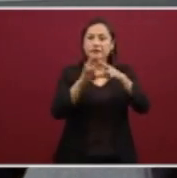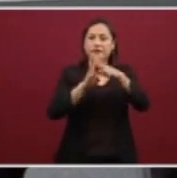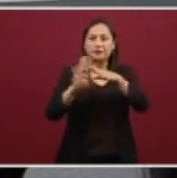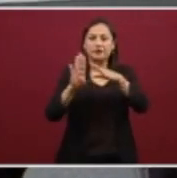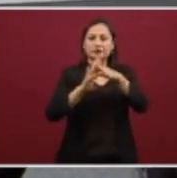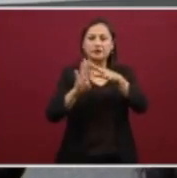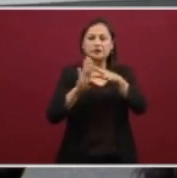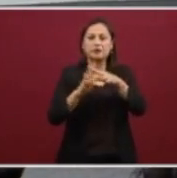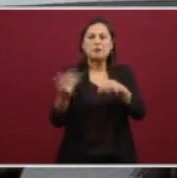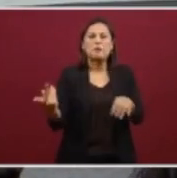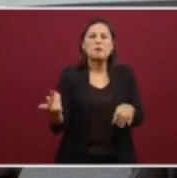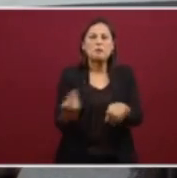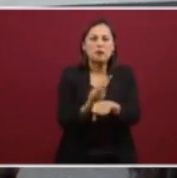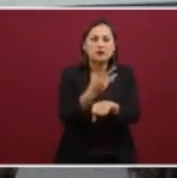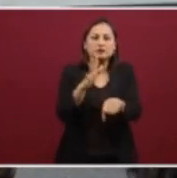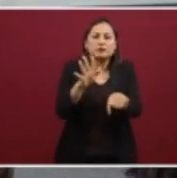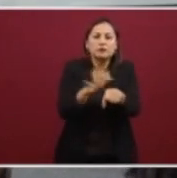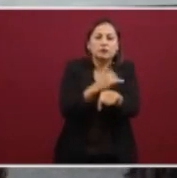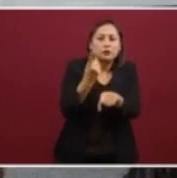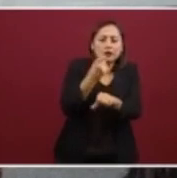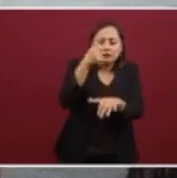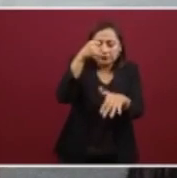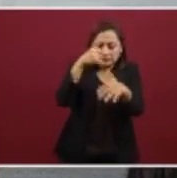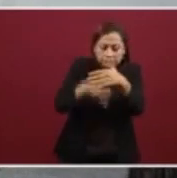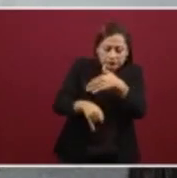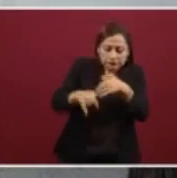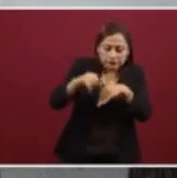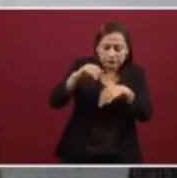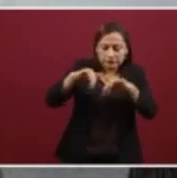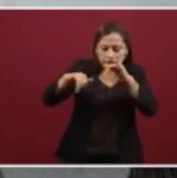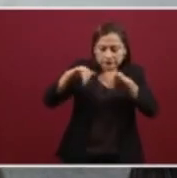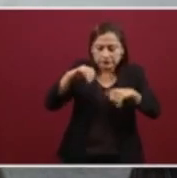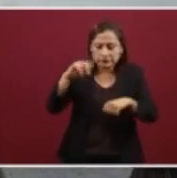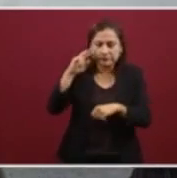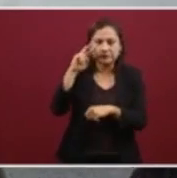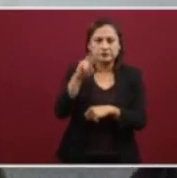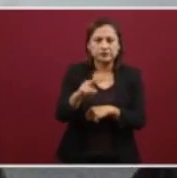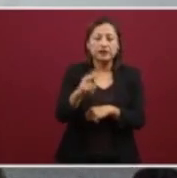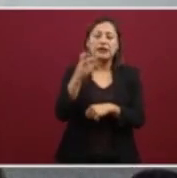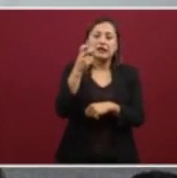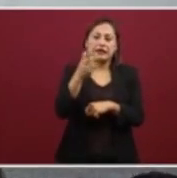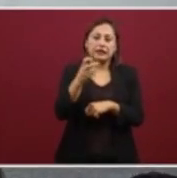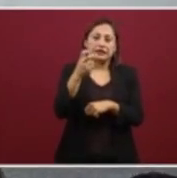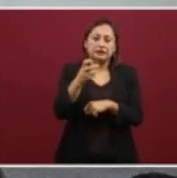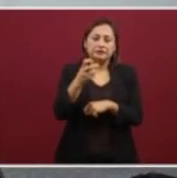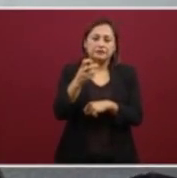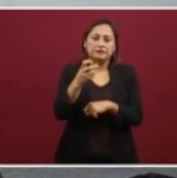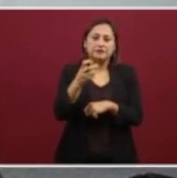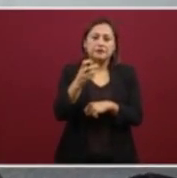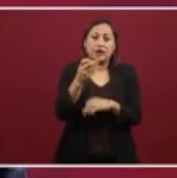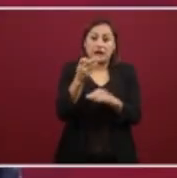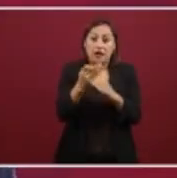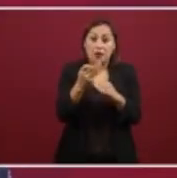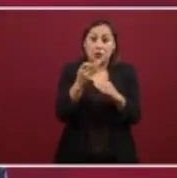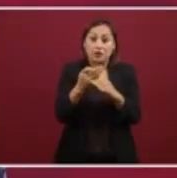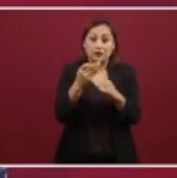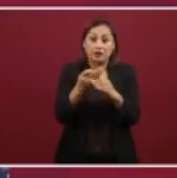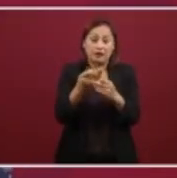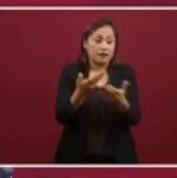efectos. Todo esto se está ahora debatiendo, es muy